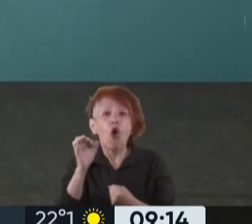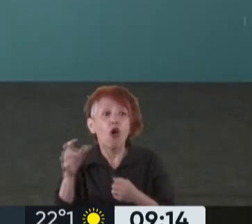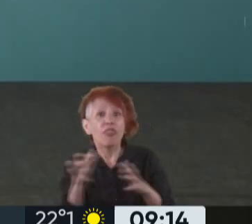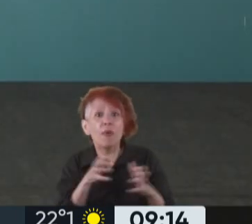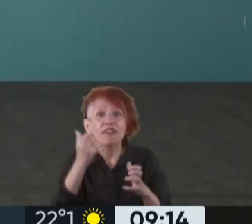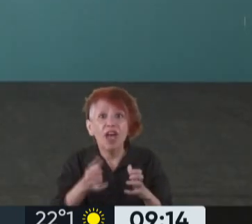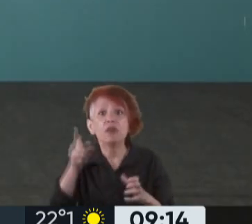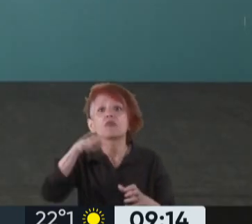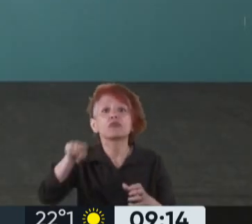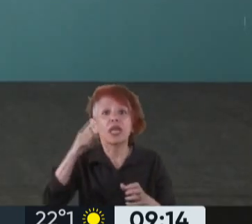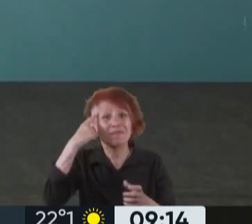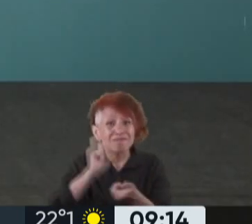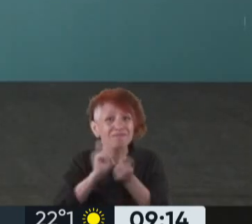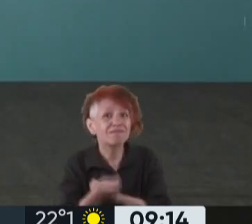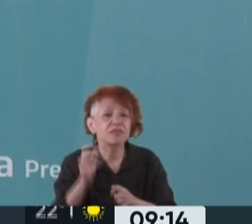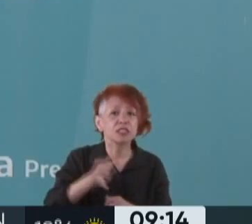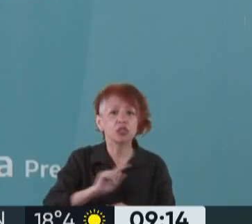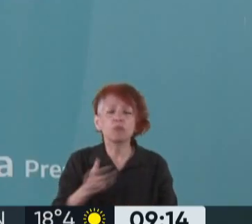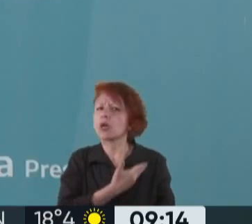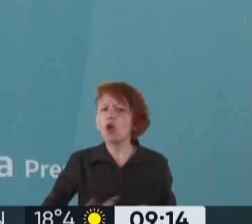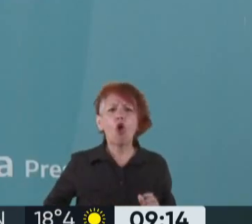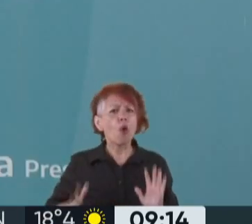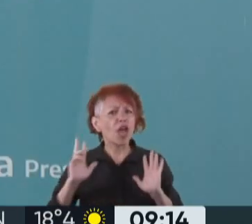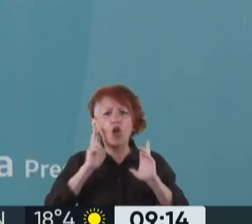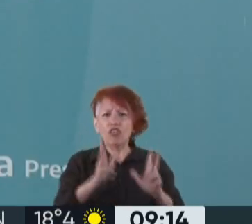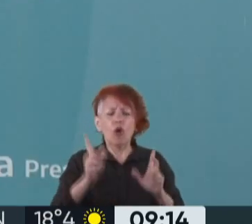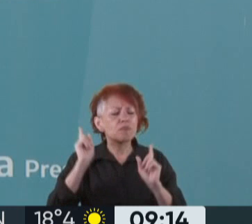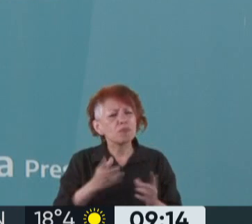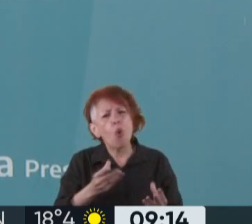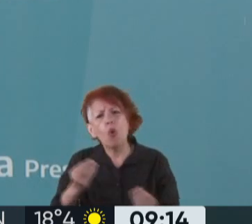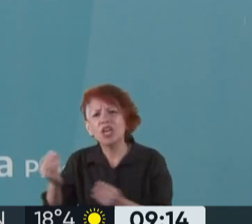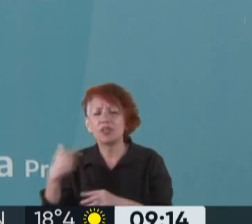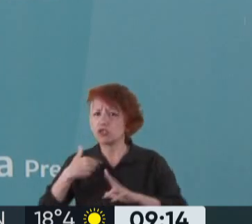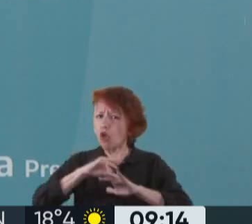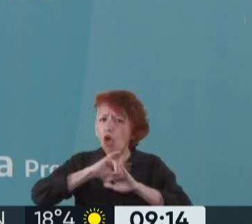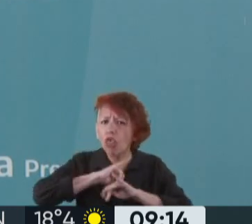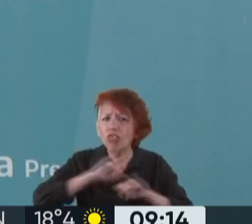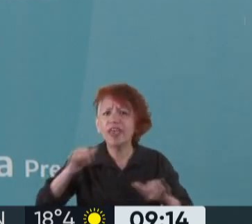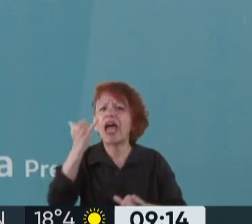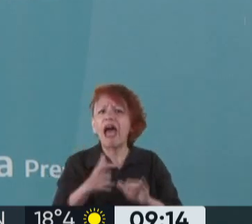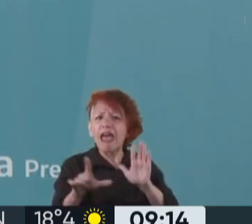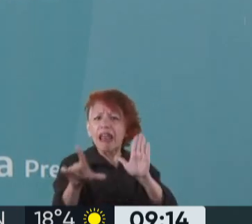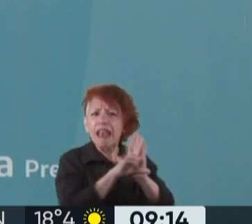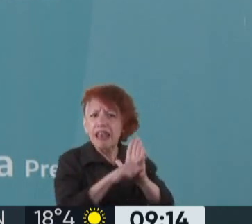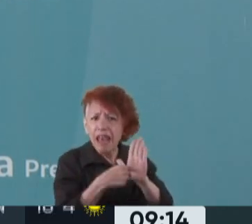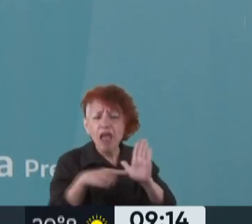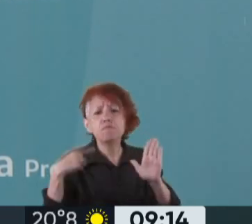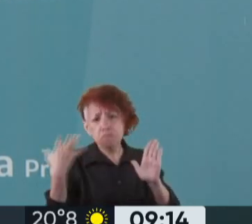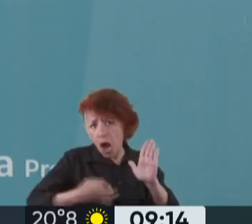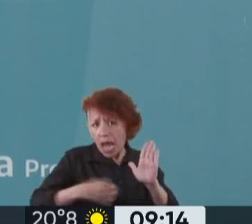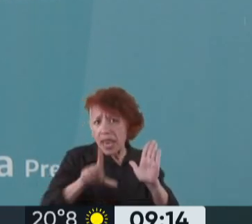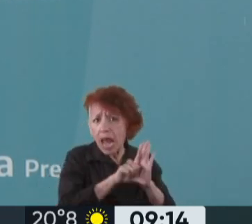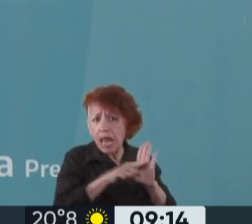Muchas gracias. Gracias. El gobierno sostiene, como ya se los he dicho en innumerables oportunidades, que hay una ley vigente, que es una buena ley, que es la